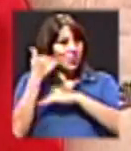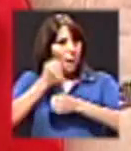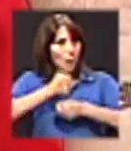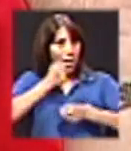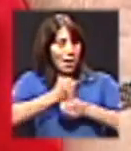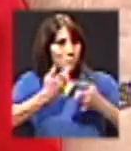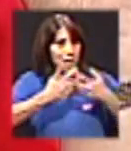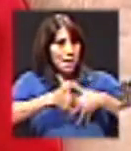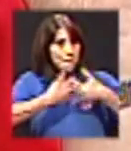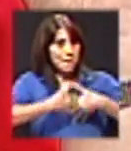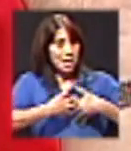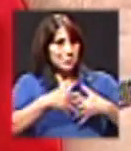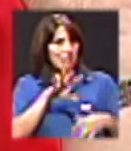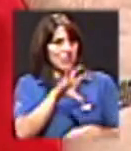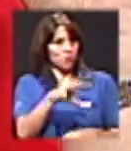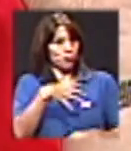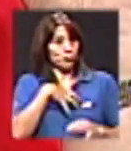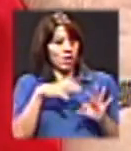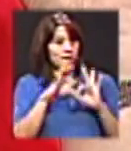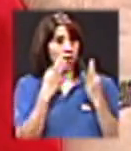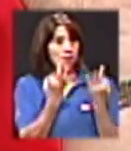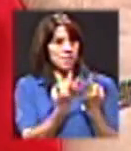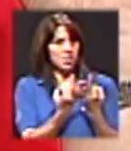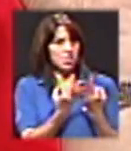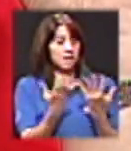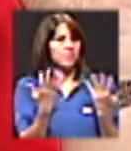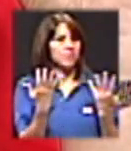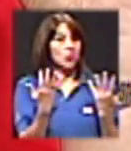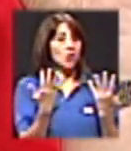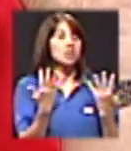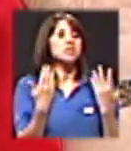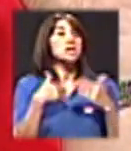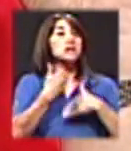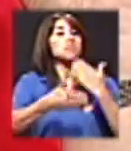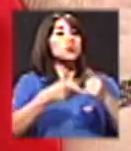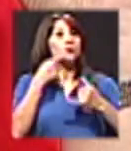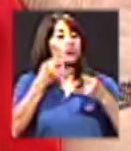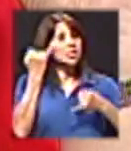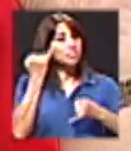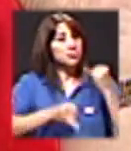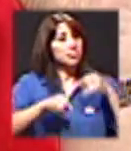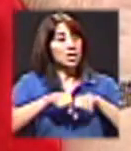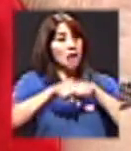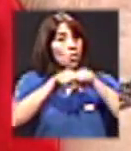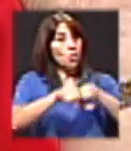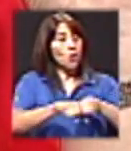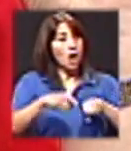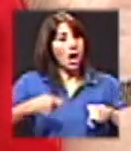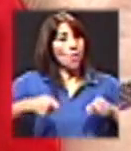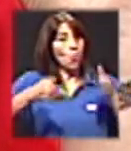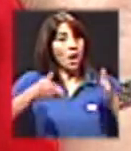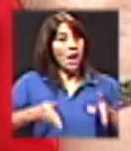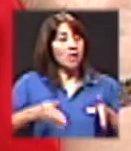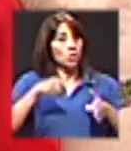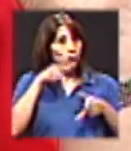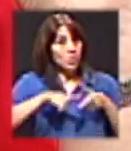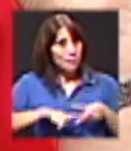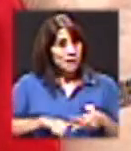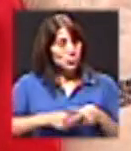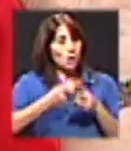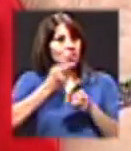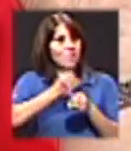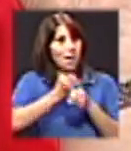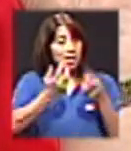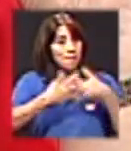familia de su mamá y usted, una vez que se graduó de abogada, empezó a trabajar en esa empresa, ¿no es cierto? Cuéntenos Sí, tal vez correcto.